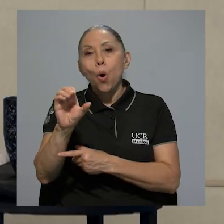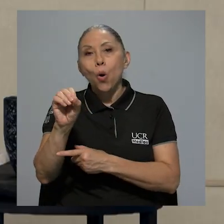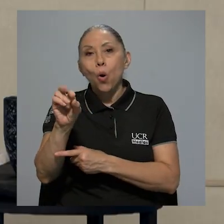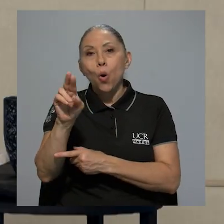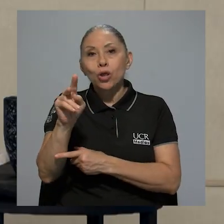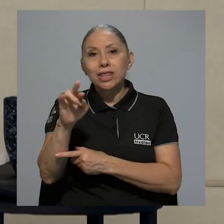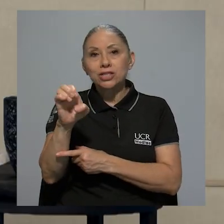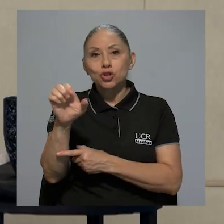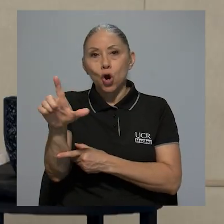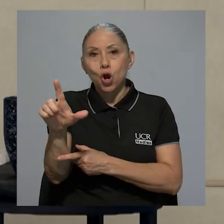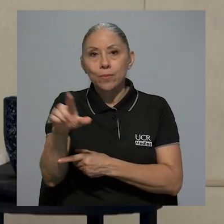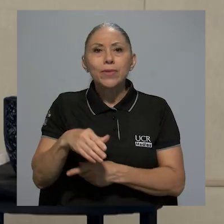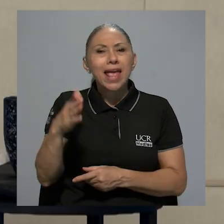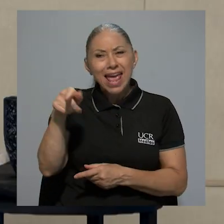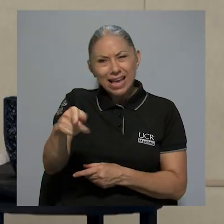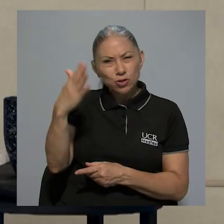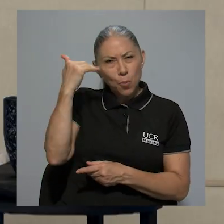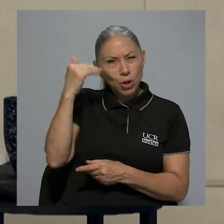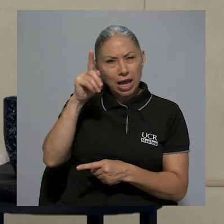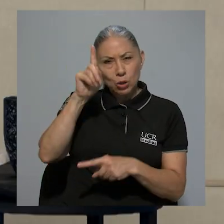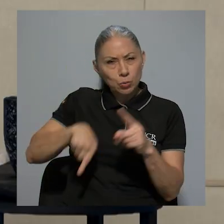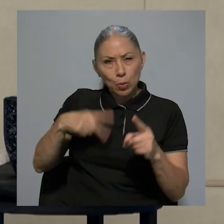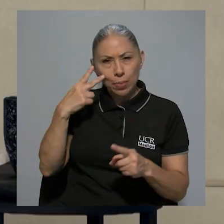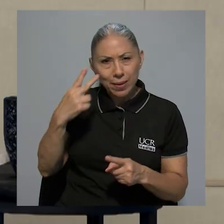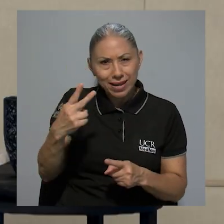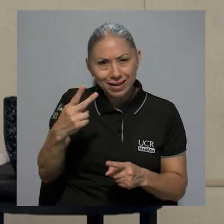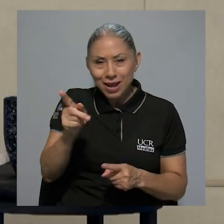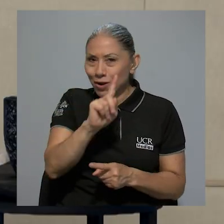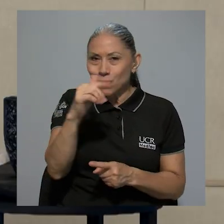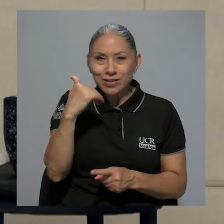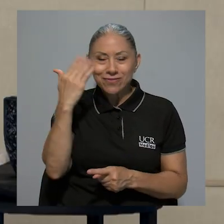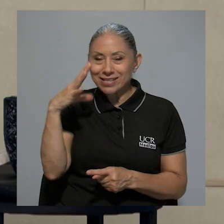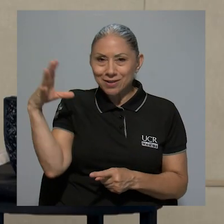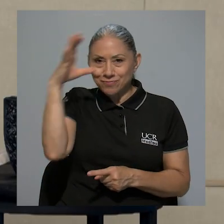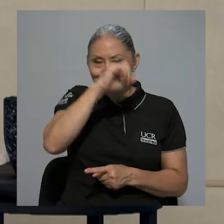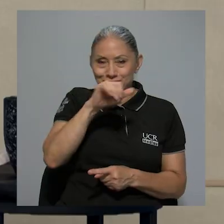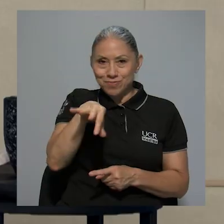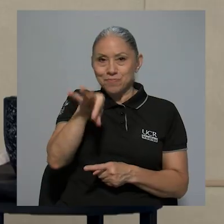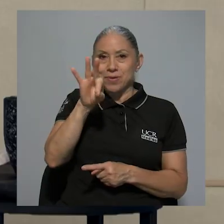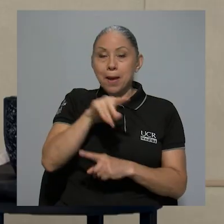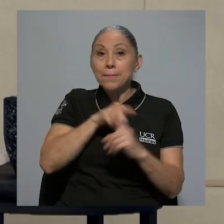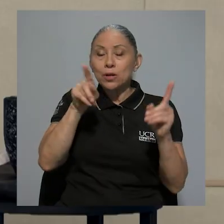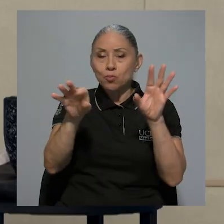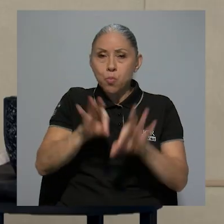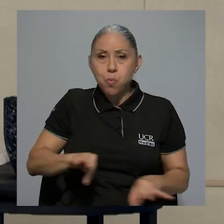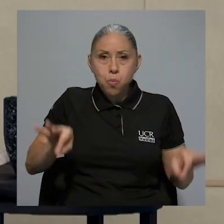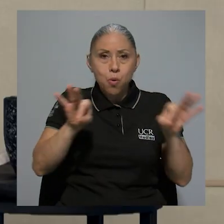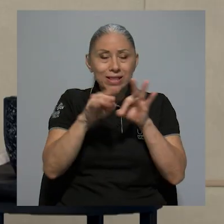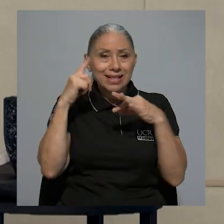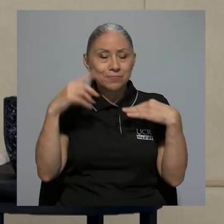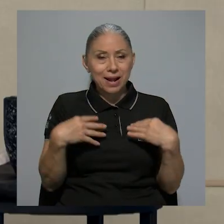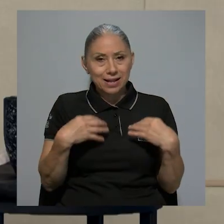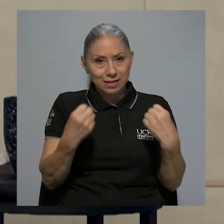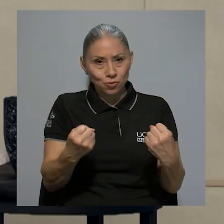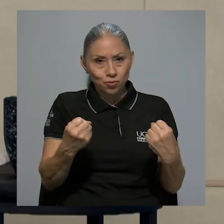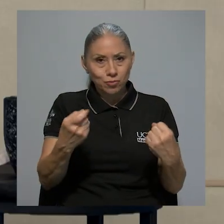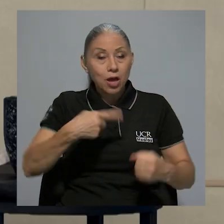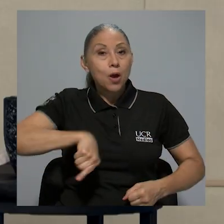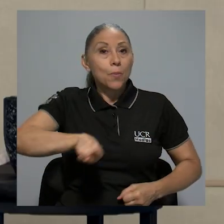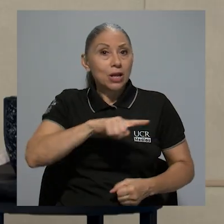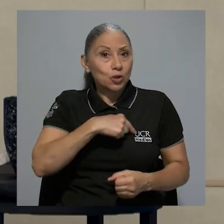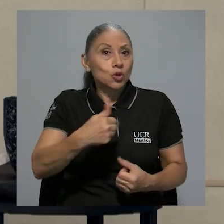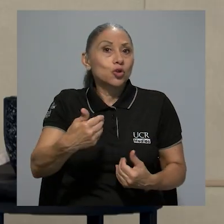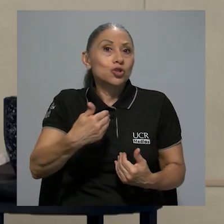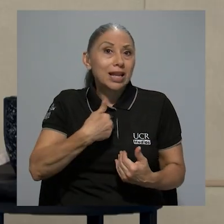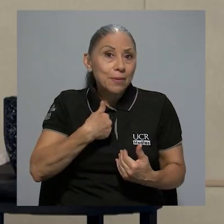son efectos que tal vez no son tan fáciles de detectar, pero que son súper importantes para la salud, porque